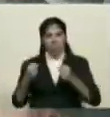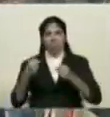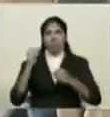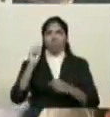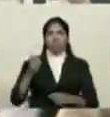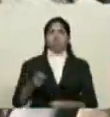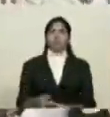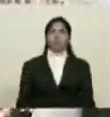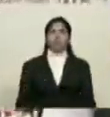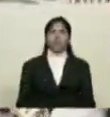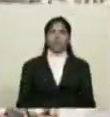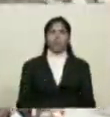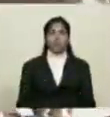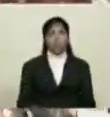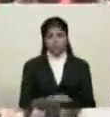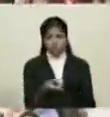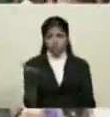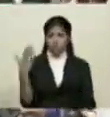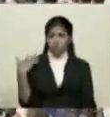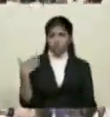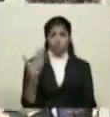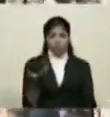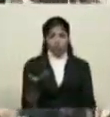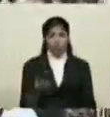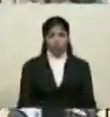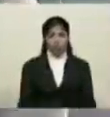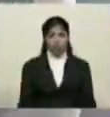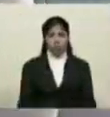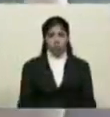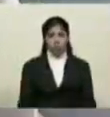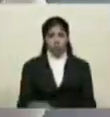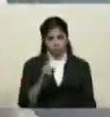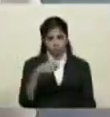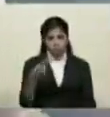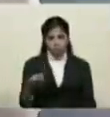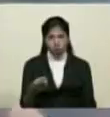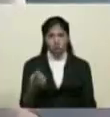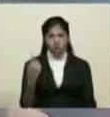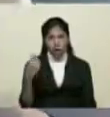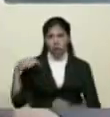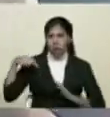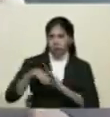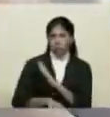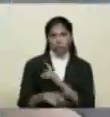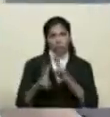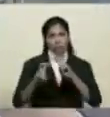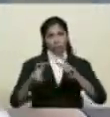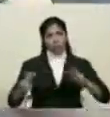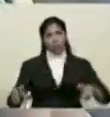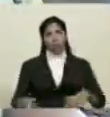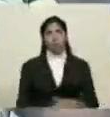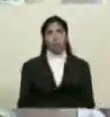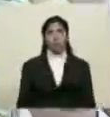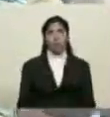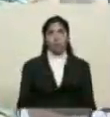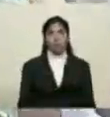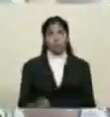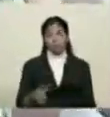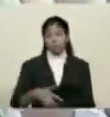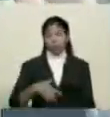desfalco. Díganme ustedes, queridos compatriotas, constituyentes y constituyentas, aquí. Esto es algo